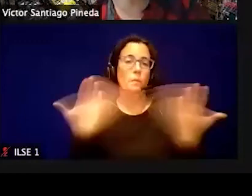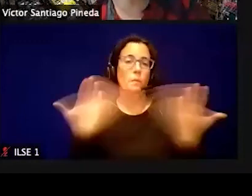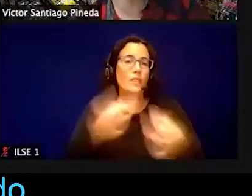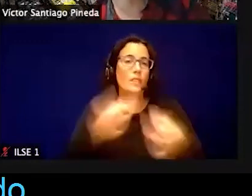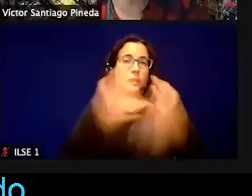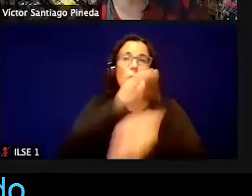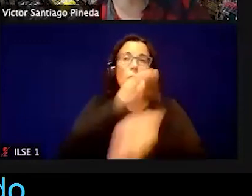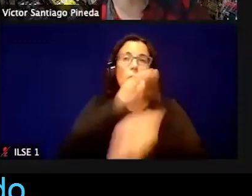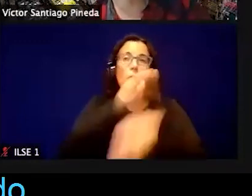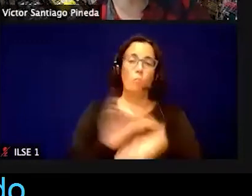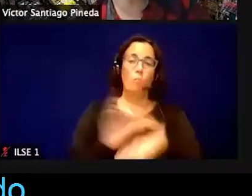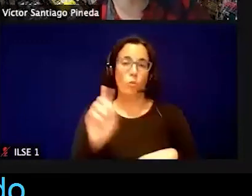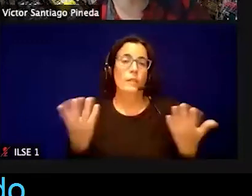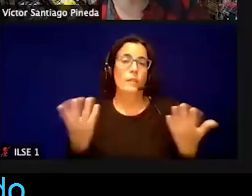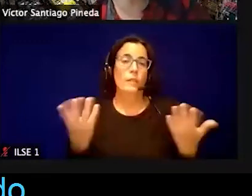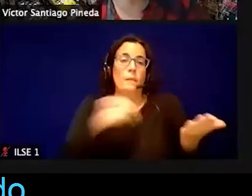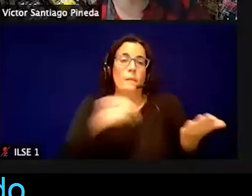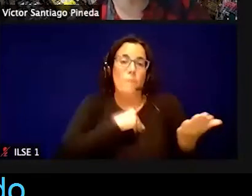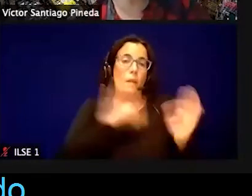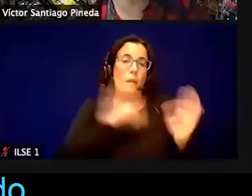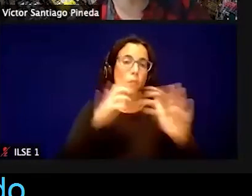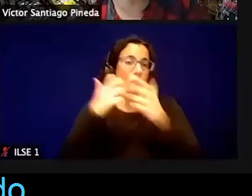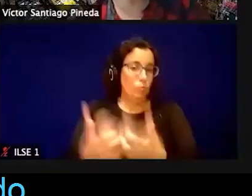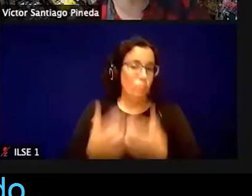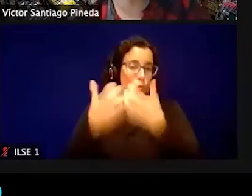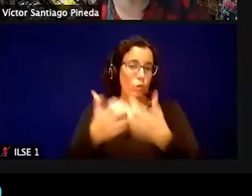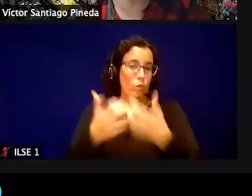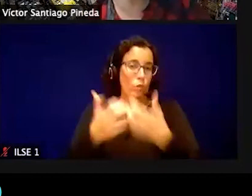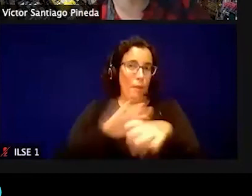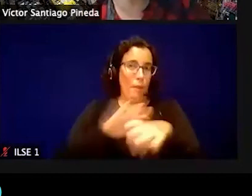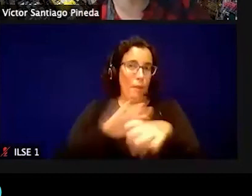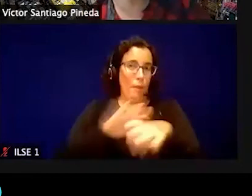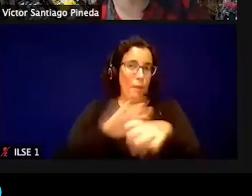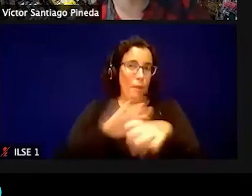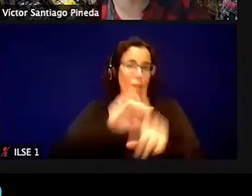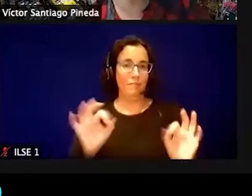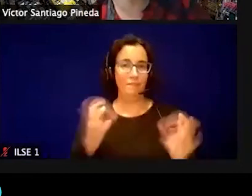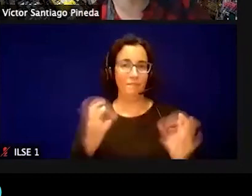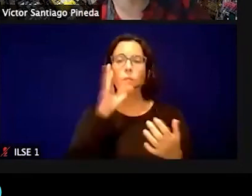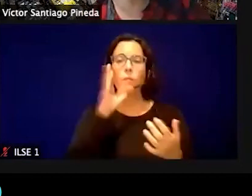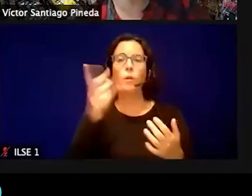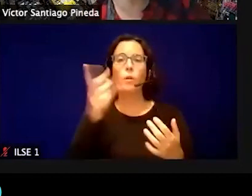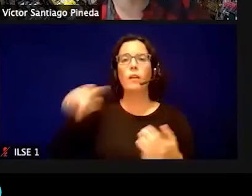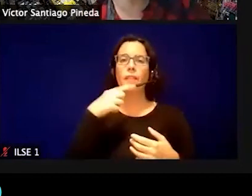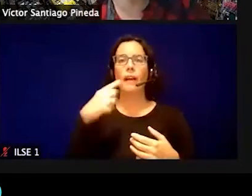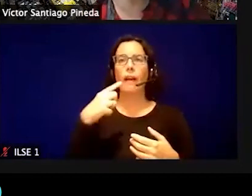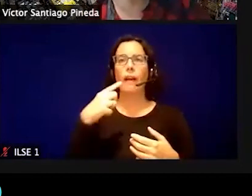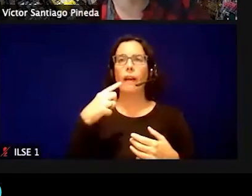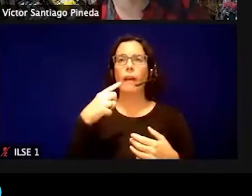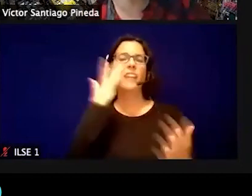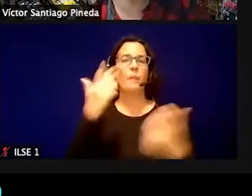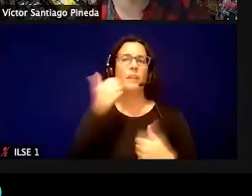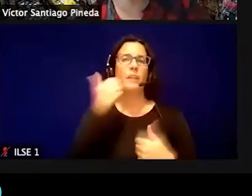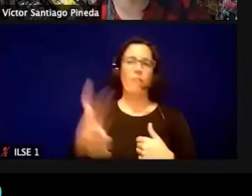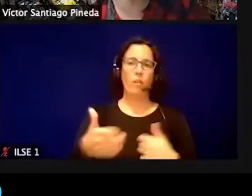pena, pero bueno, ahí estamos luchando, ¿no? Y ya está, porque ellos alegan de que es estéticamente feo. En el momento que consigamos que todo sea